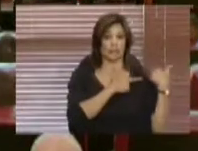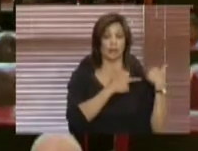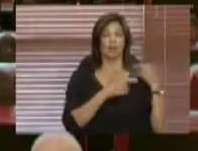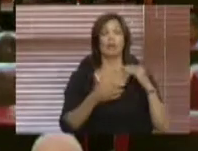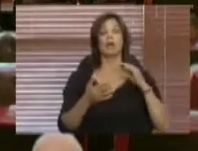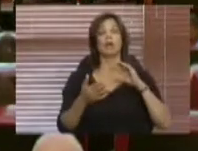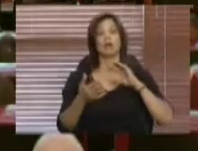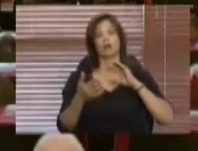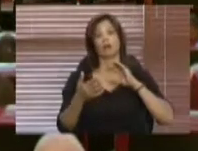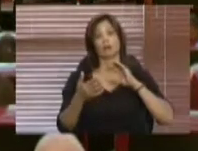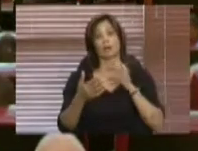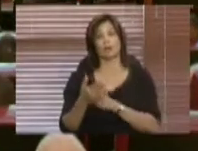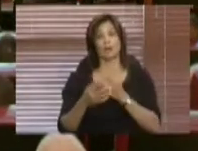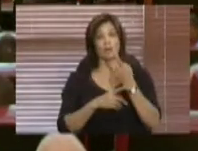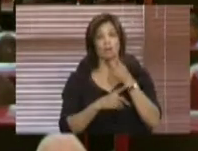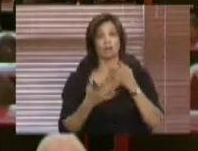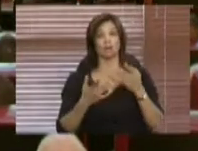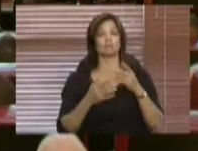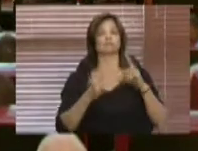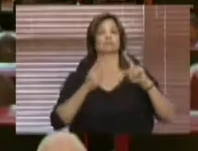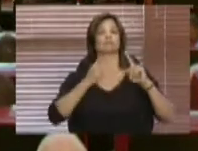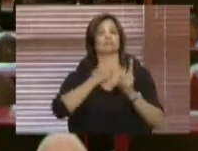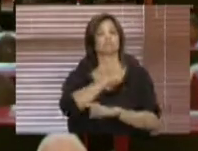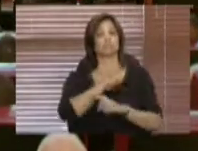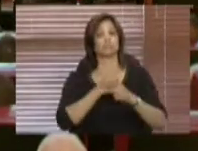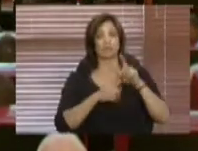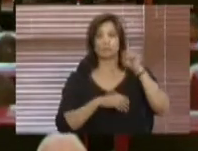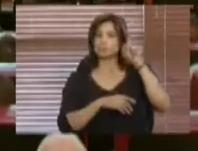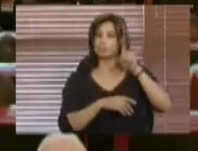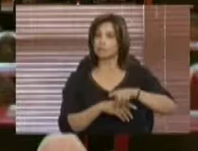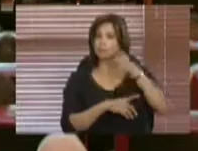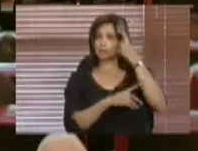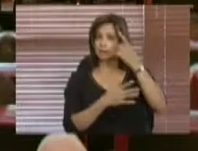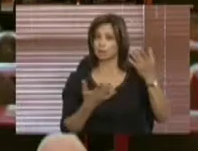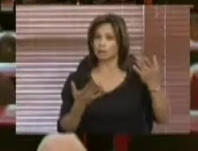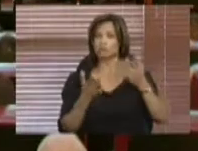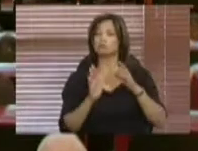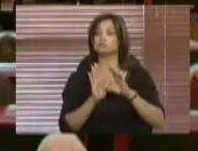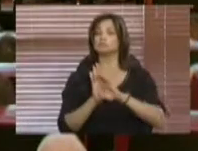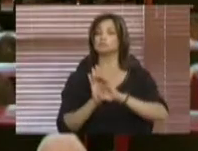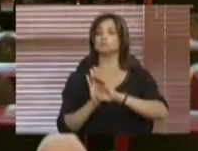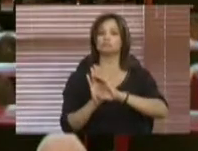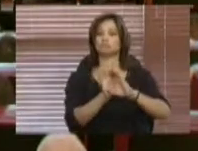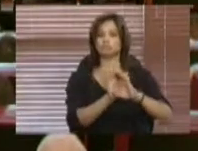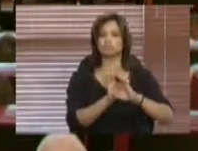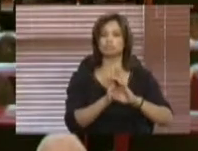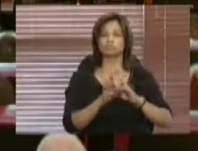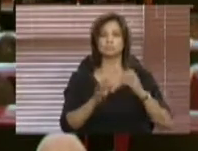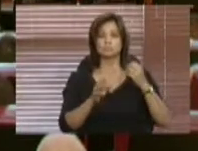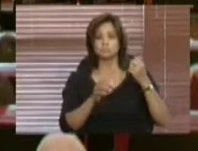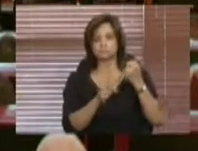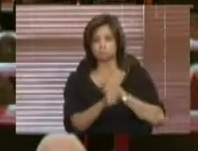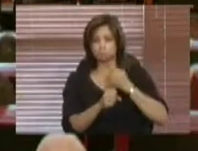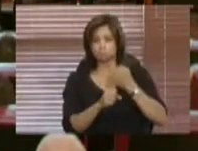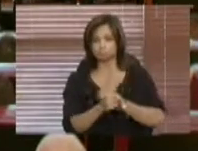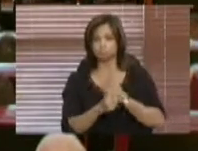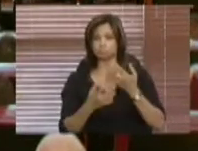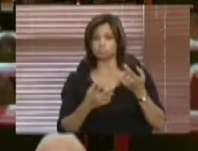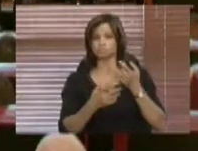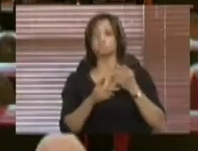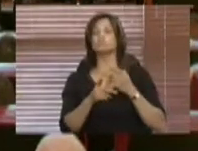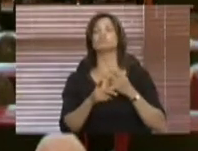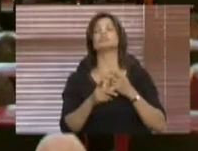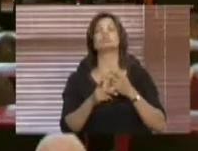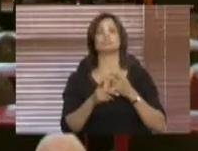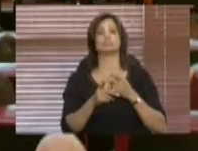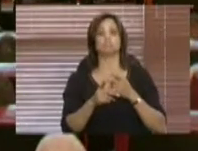poder árbitro y sancionador tiene que dar el ejemplo de laboriosidad,